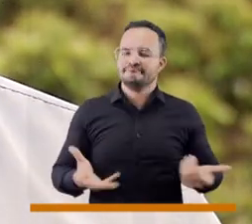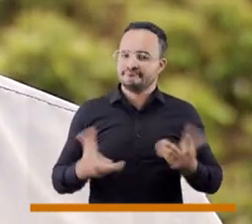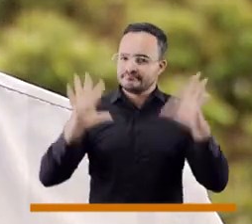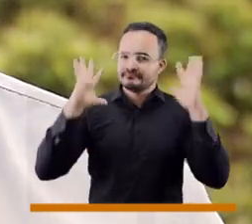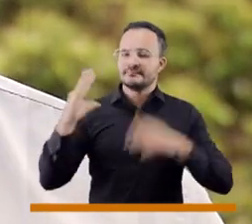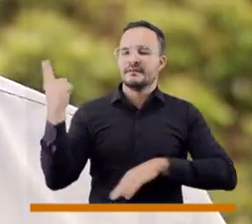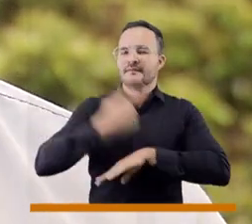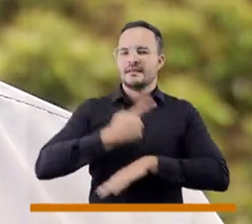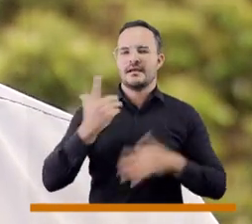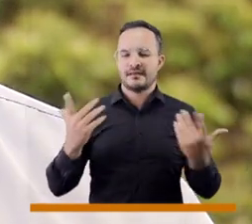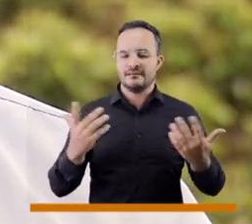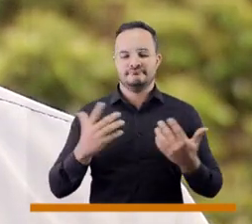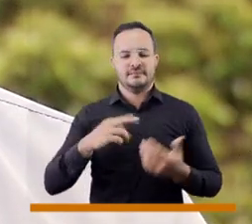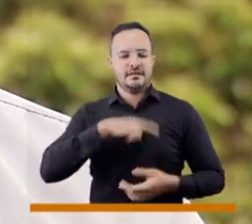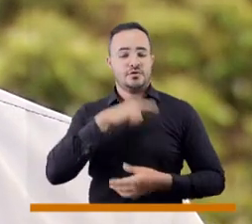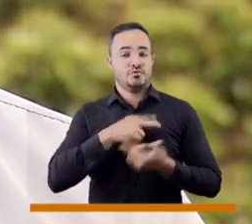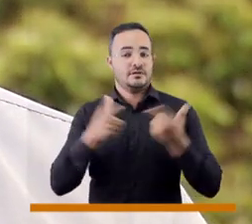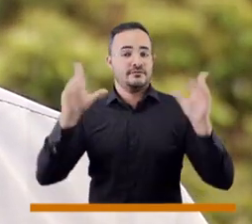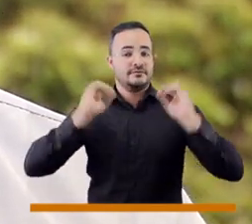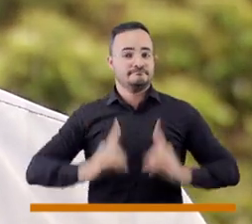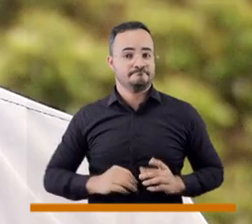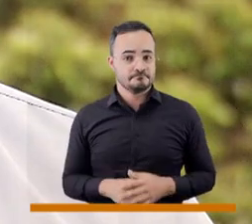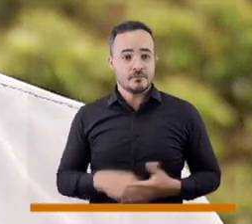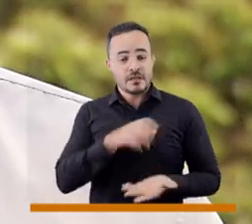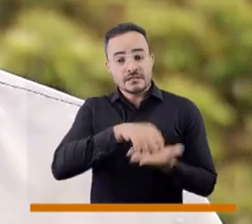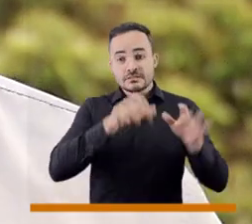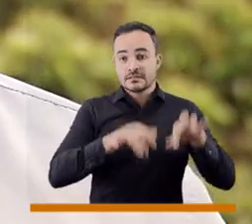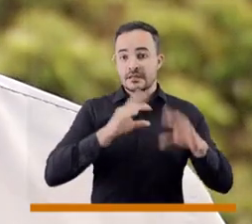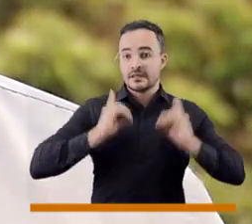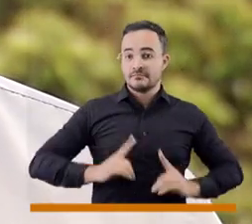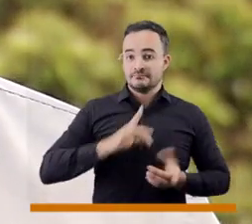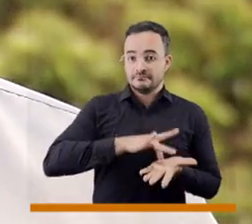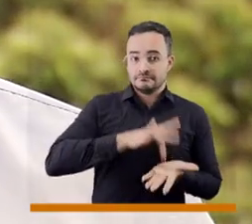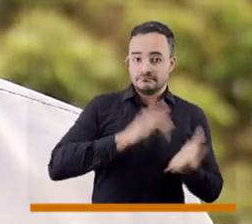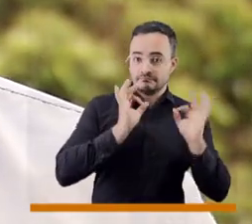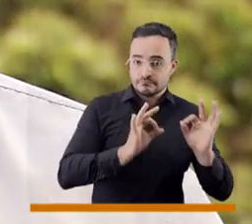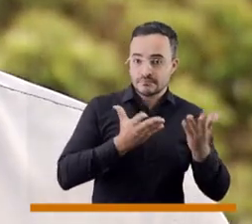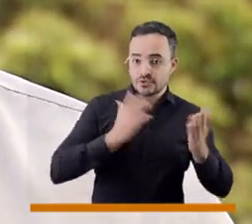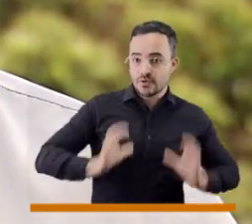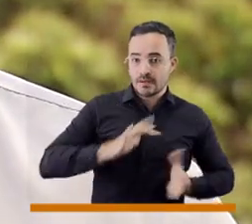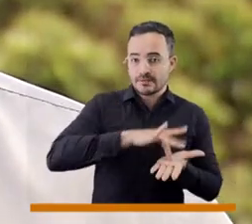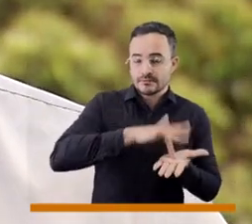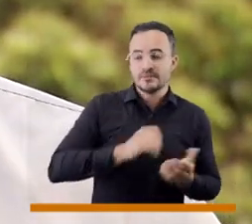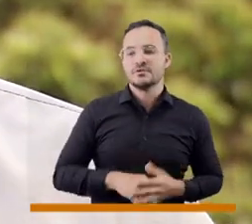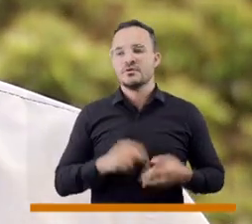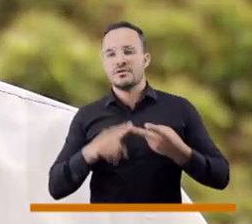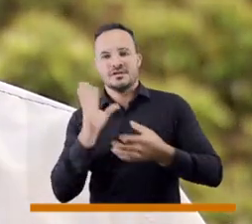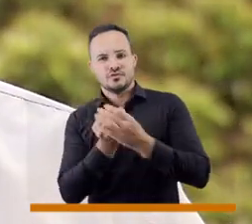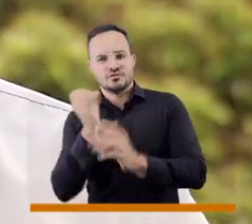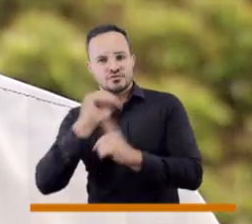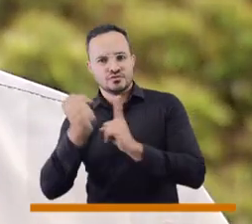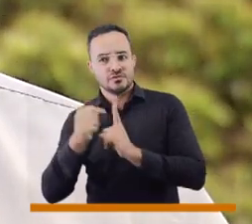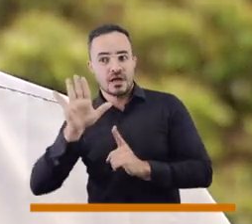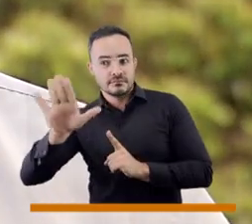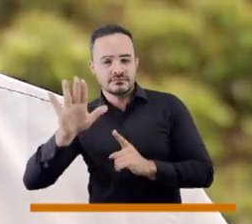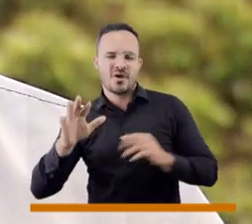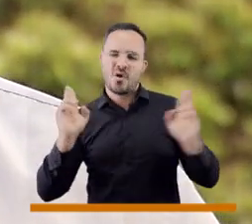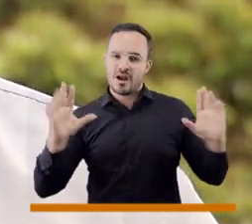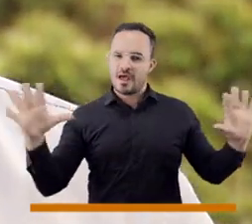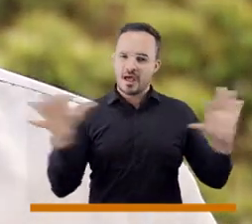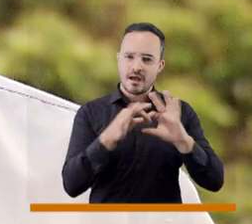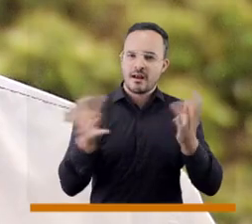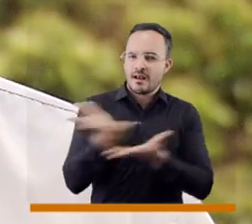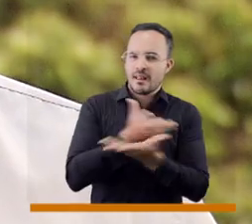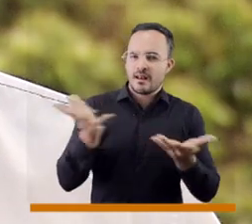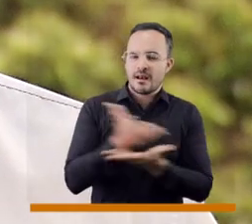que celebre el Día Nacional de la Libertad Religiosa. Es muy importante que desde la Secretaría de Participación Ciudadana e Inclusión